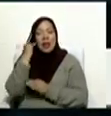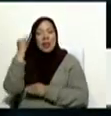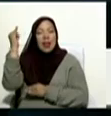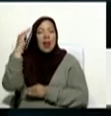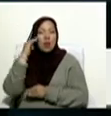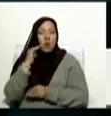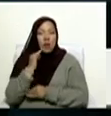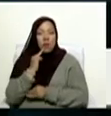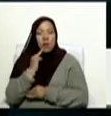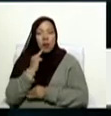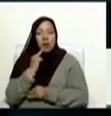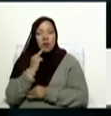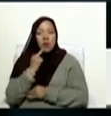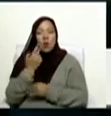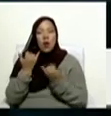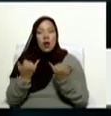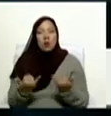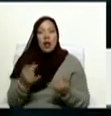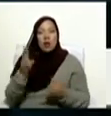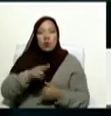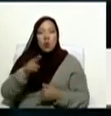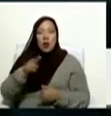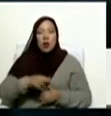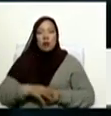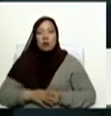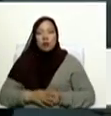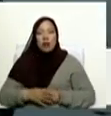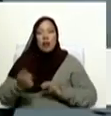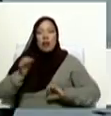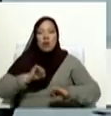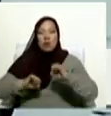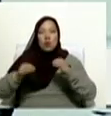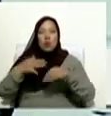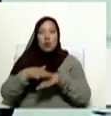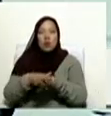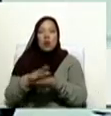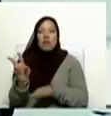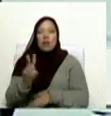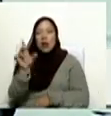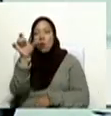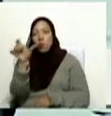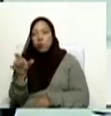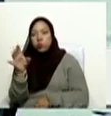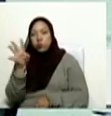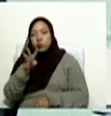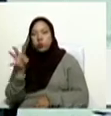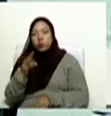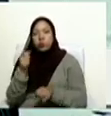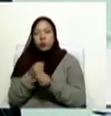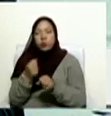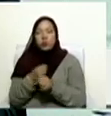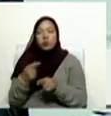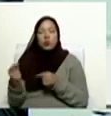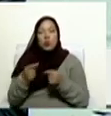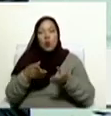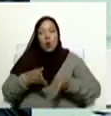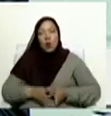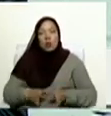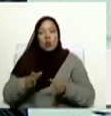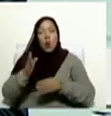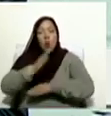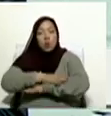Bolívar está más vigente que nunca la defensa del territorio de la guayana es equivo es una obligación